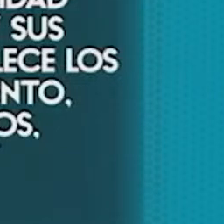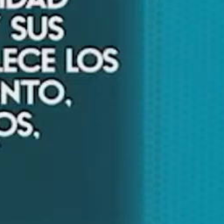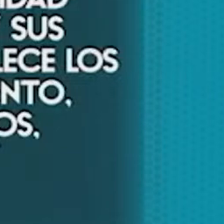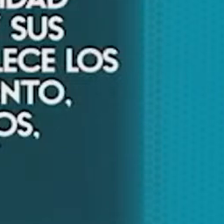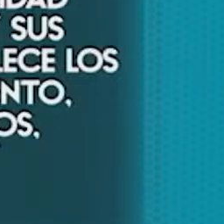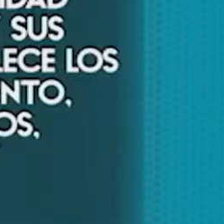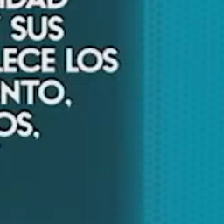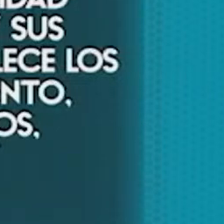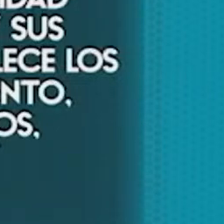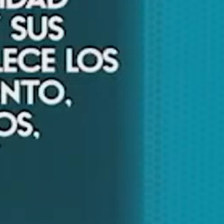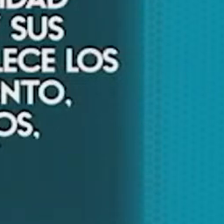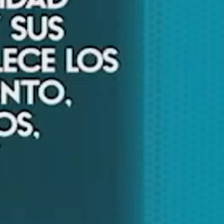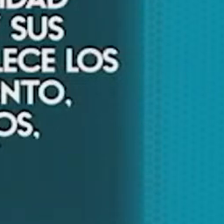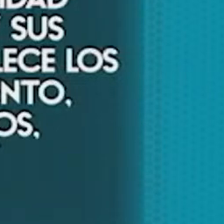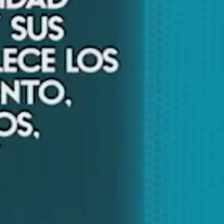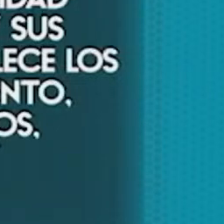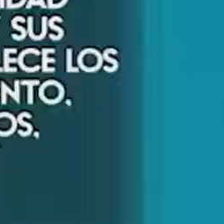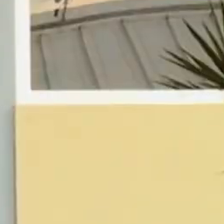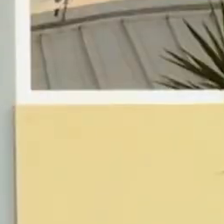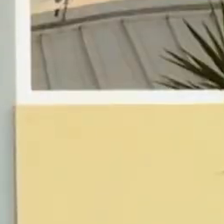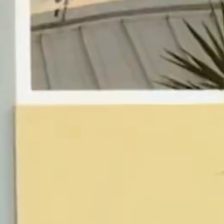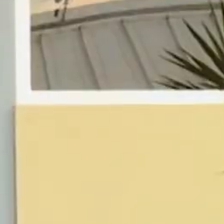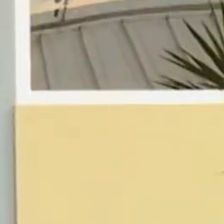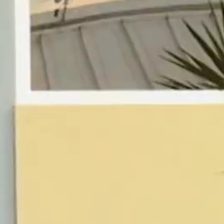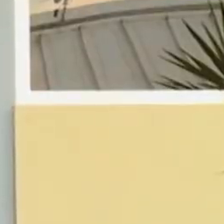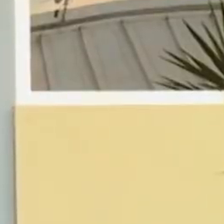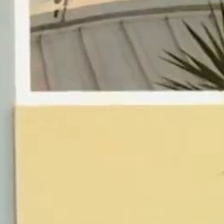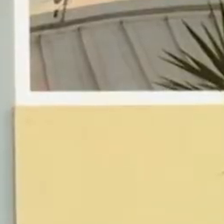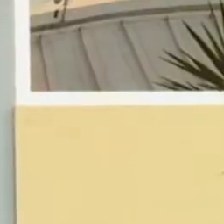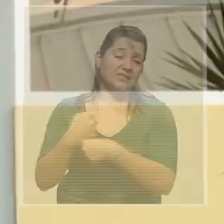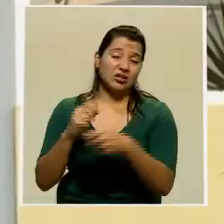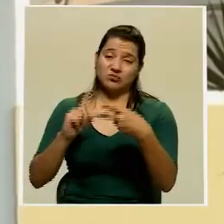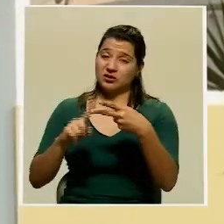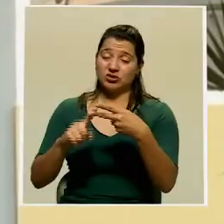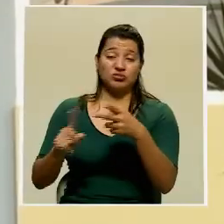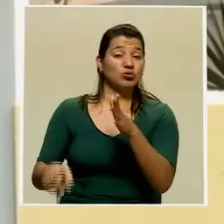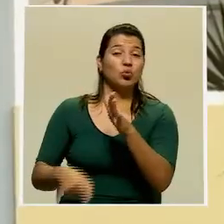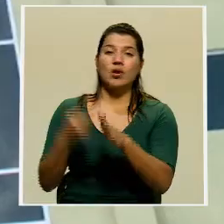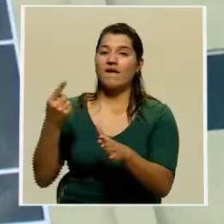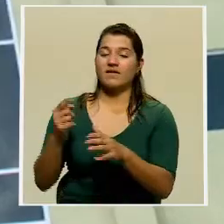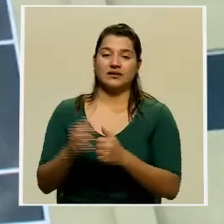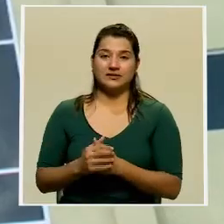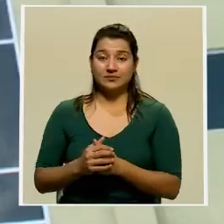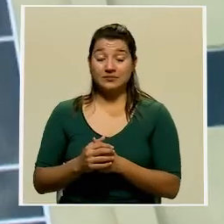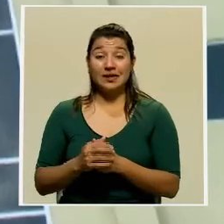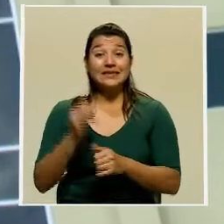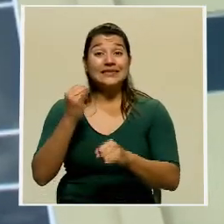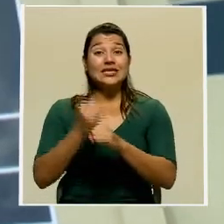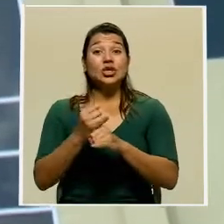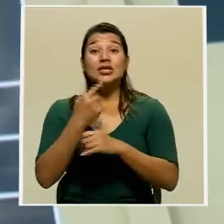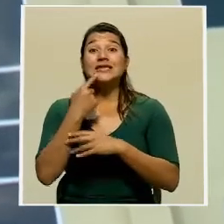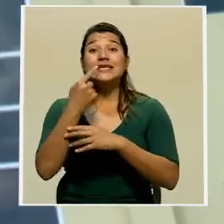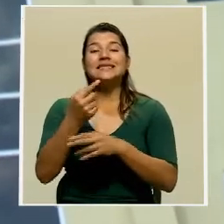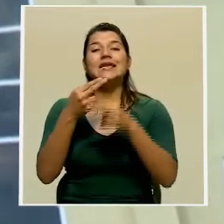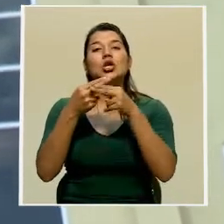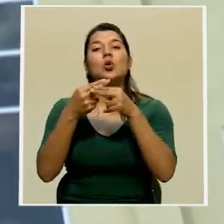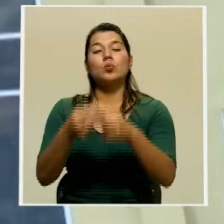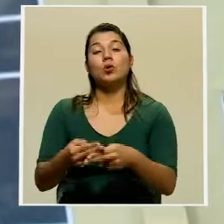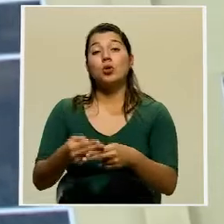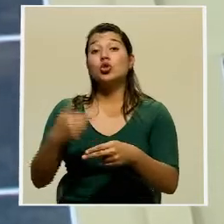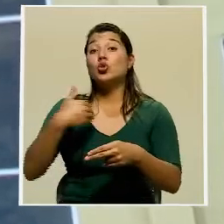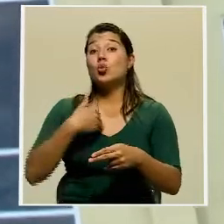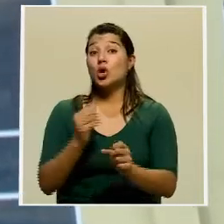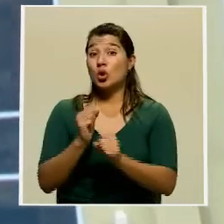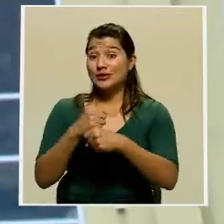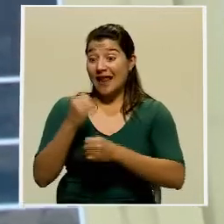último mecanismo, que no comprende concursos, sino que establece una lista de elegibles. La entidad agregó que los nombramientos debieron hacerse al